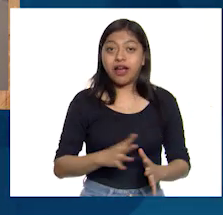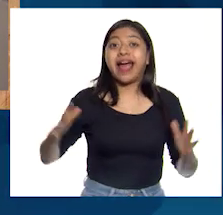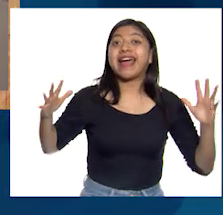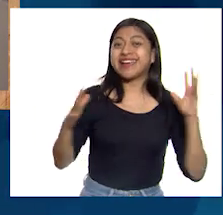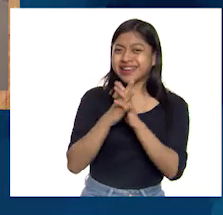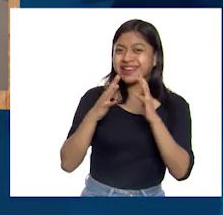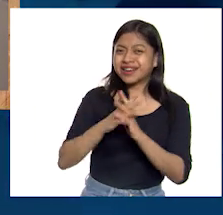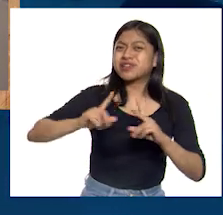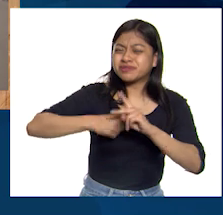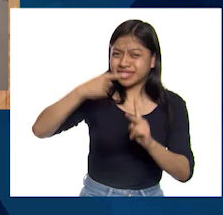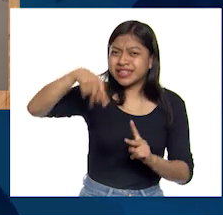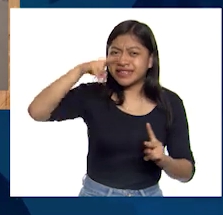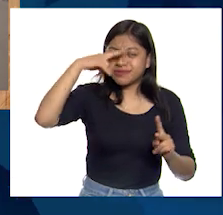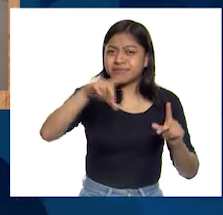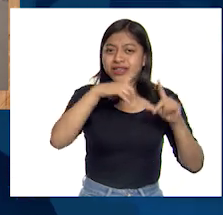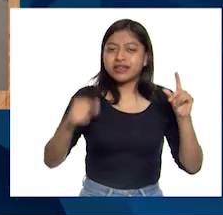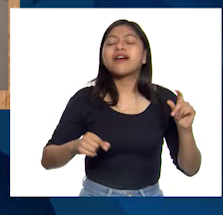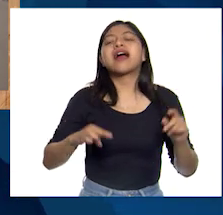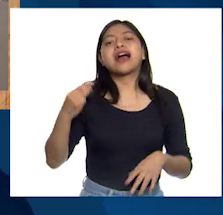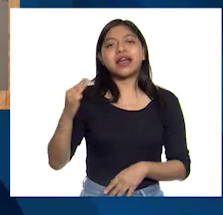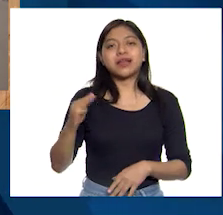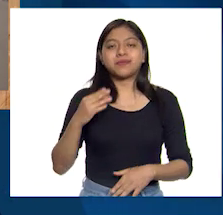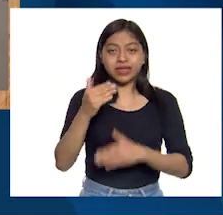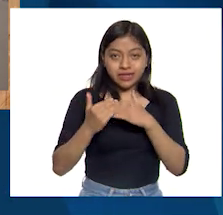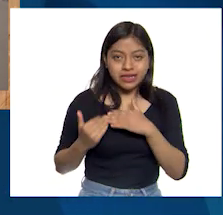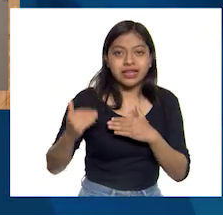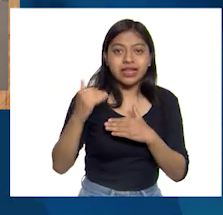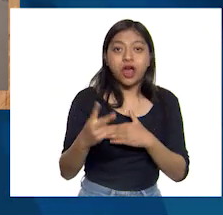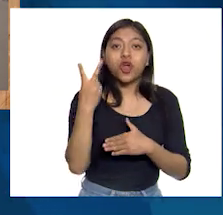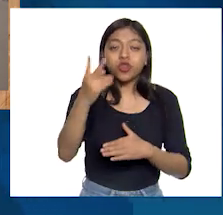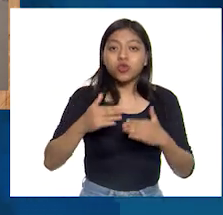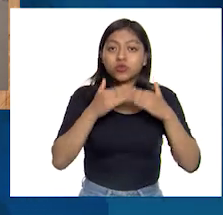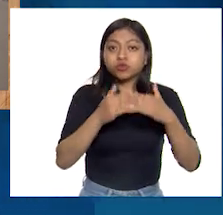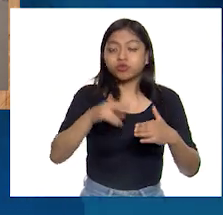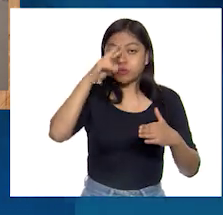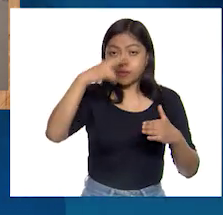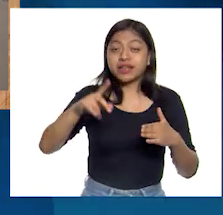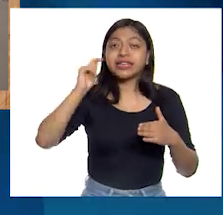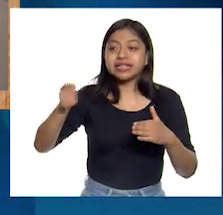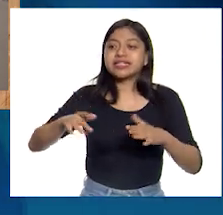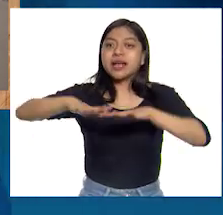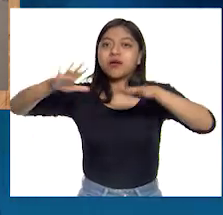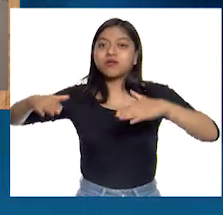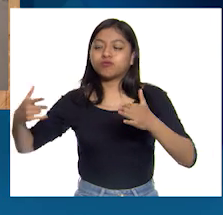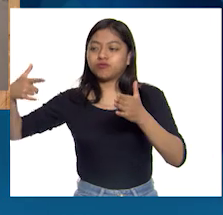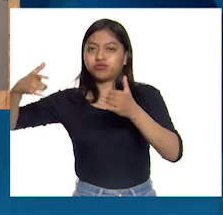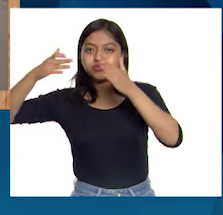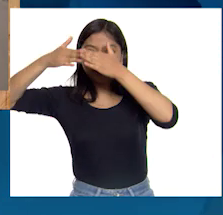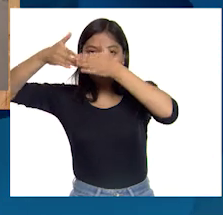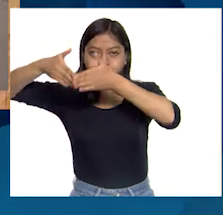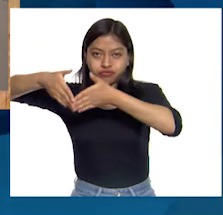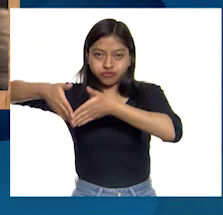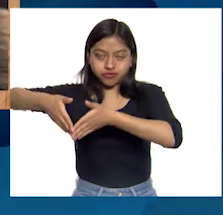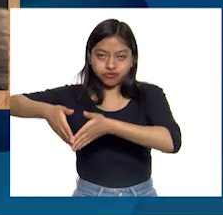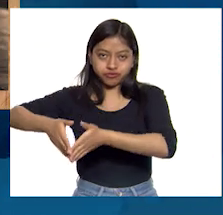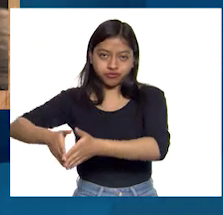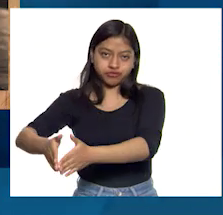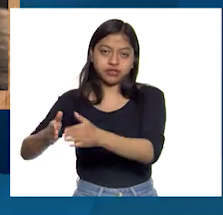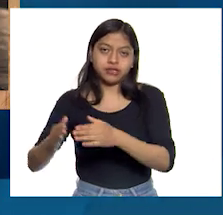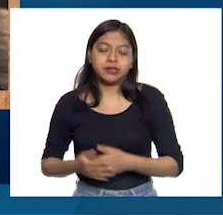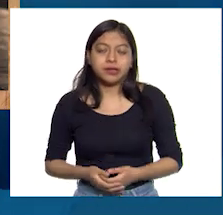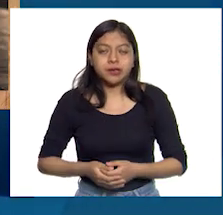embargo, se dio hasta mayo del siguiente año, cuando 2 barcos mexicanos fueron hundidos en el Pacífico por submarinos